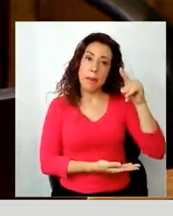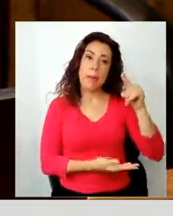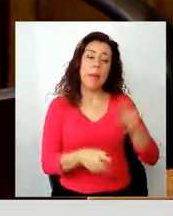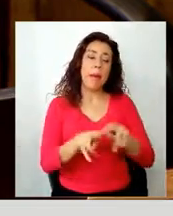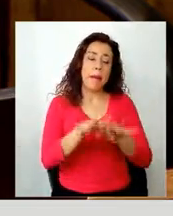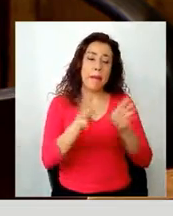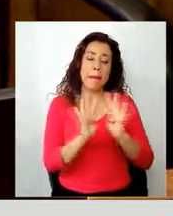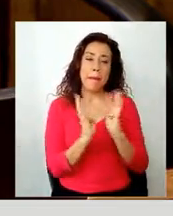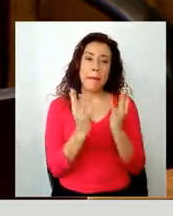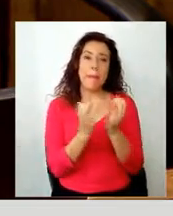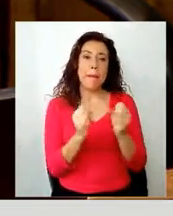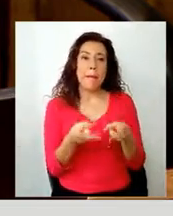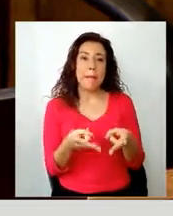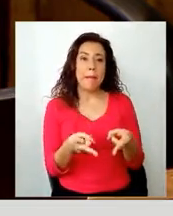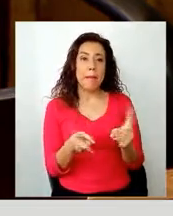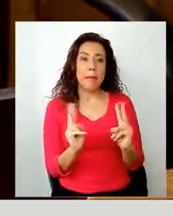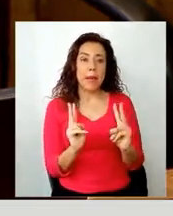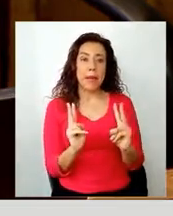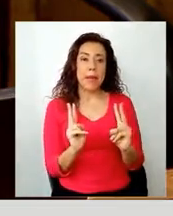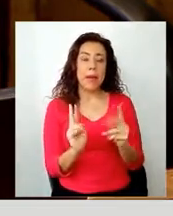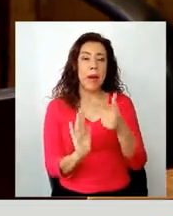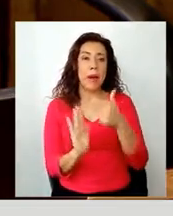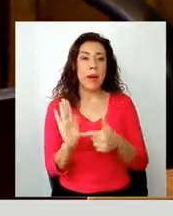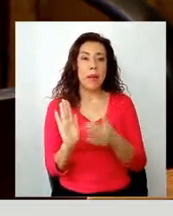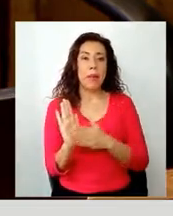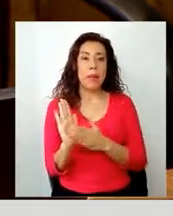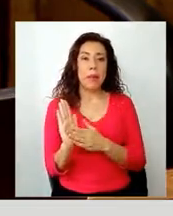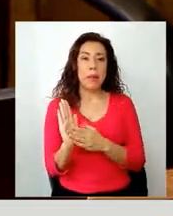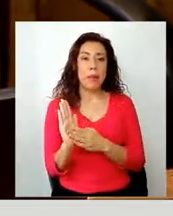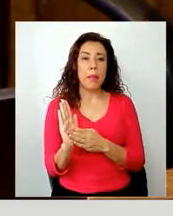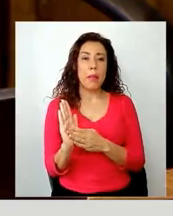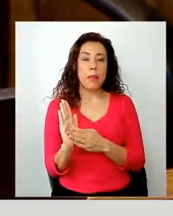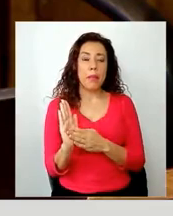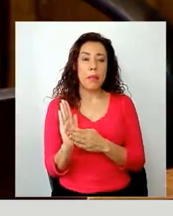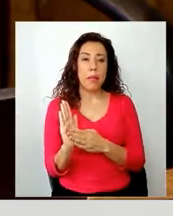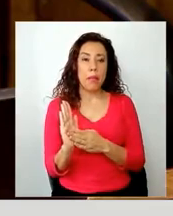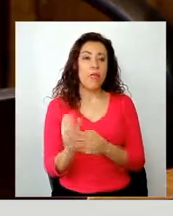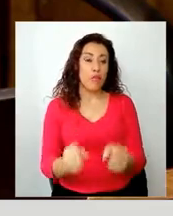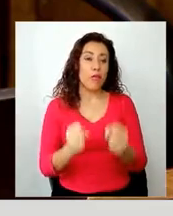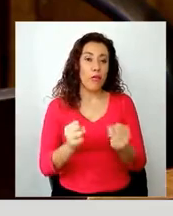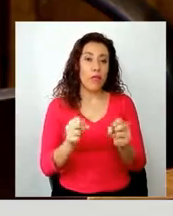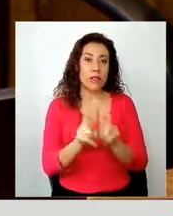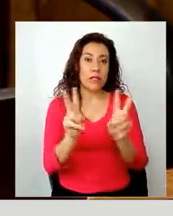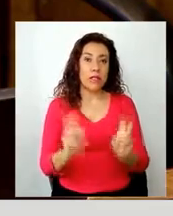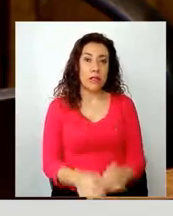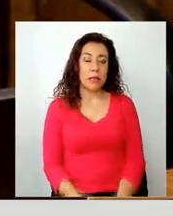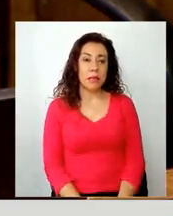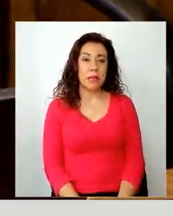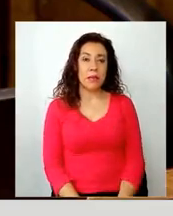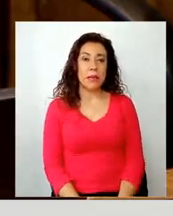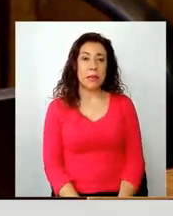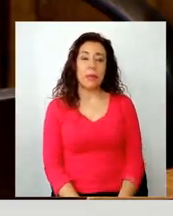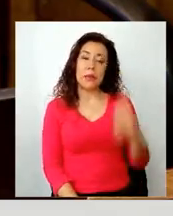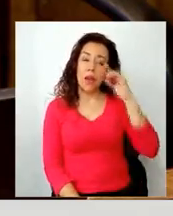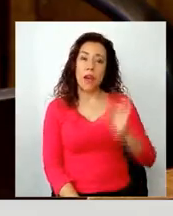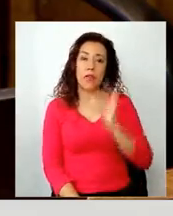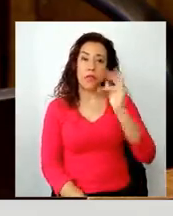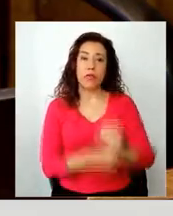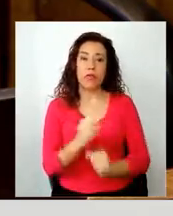tener una política potente en esta en esta materia para los próximos años Estamos